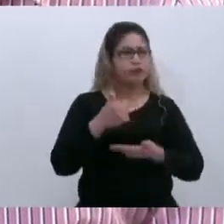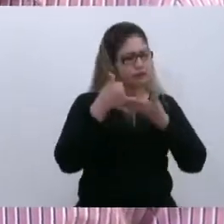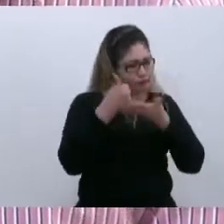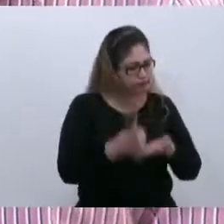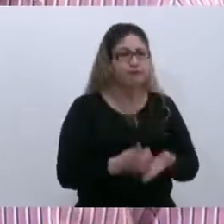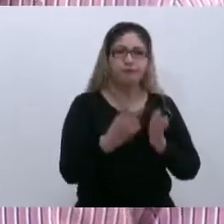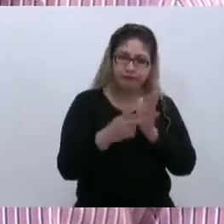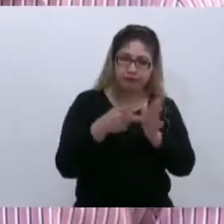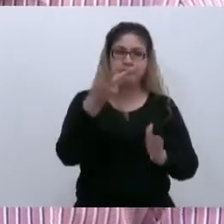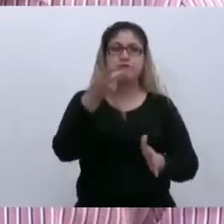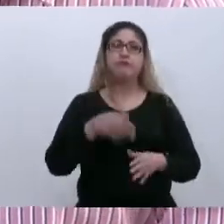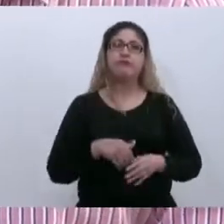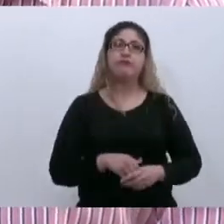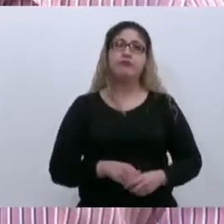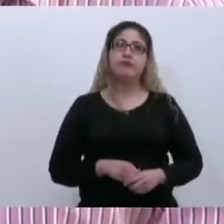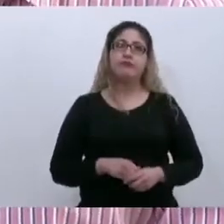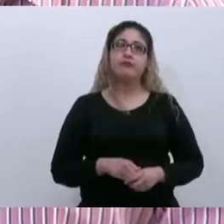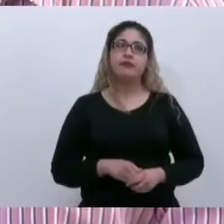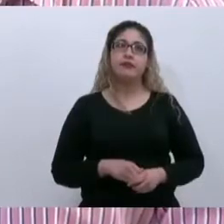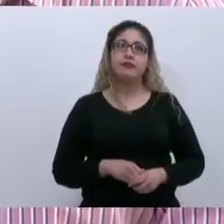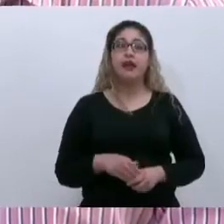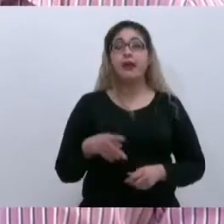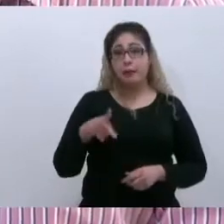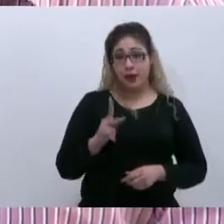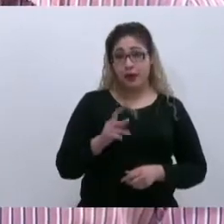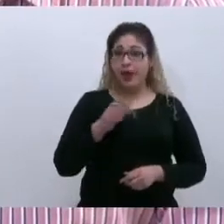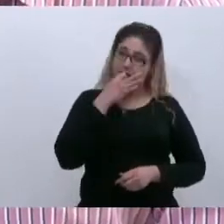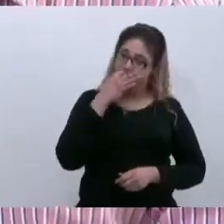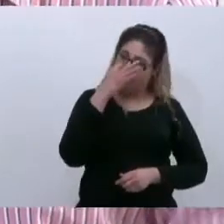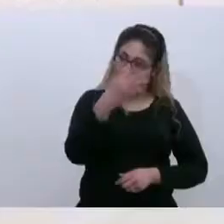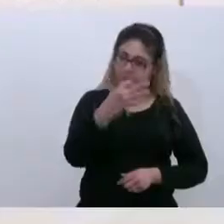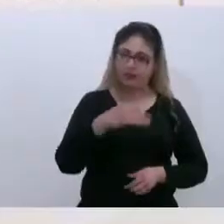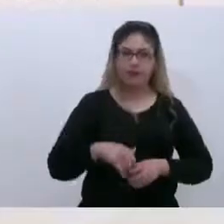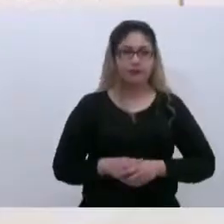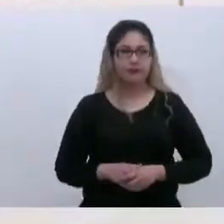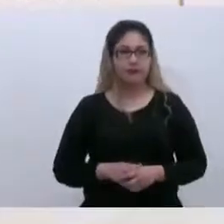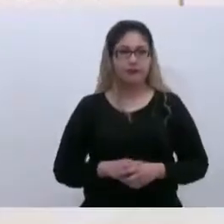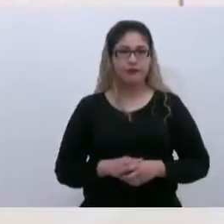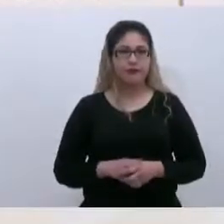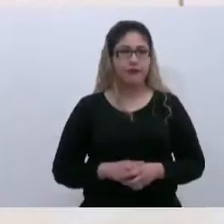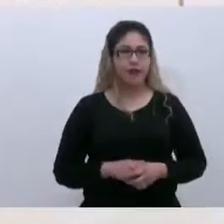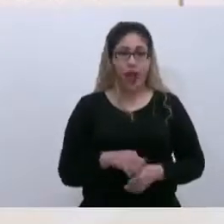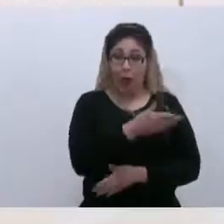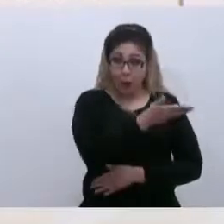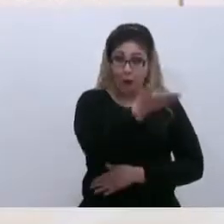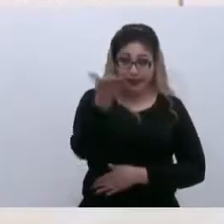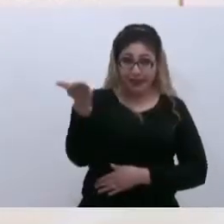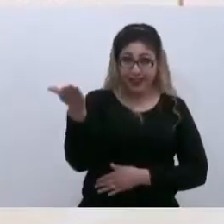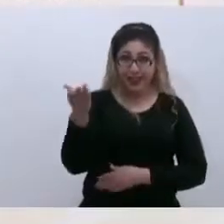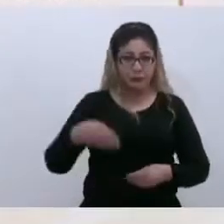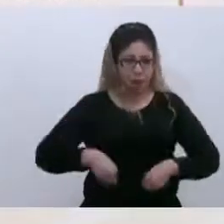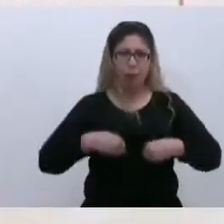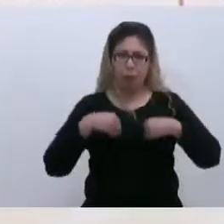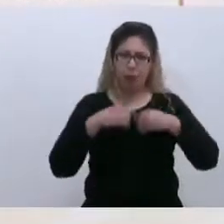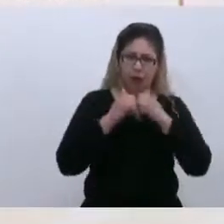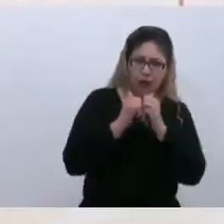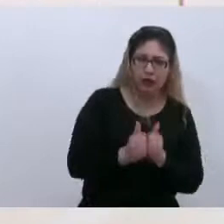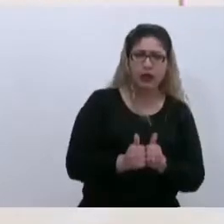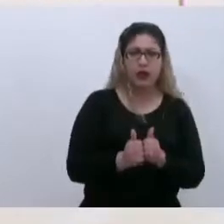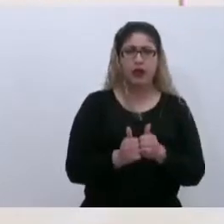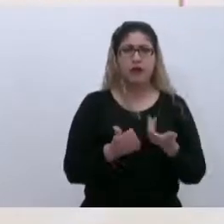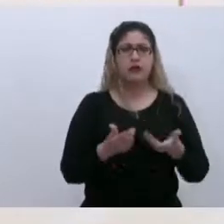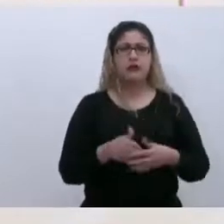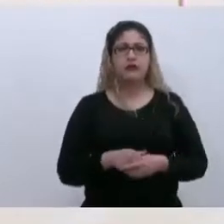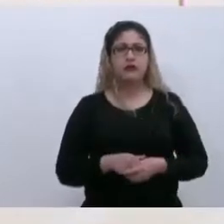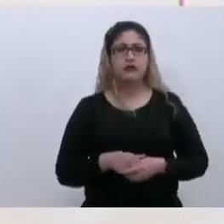decirles a los habitantes de Gómez Palacio, de Lerdo, de